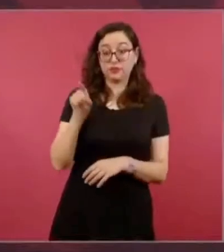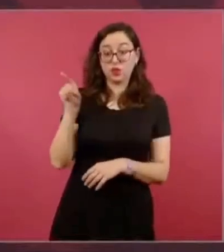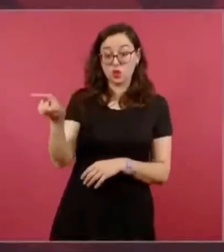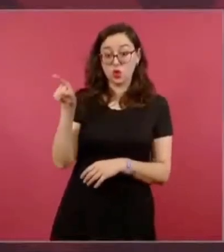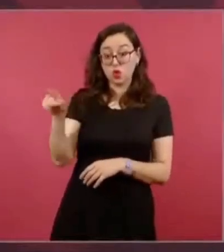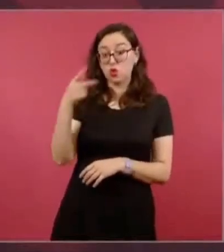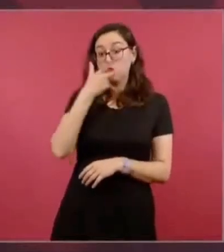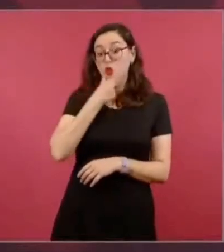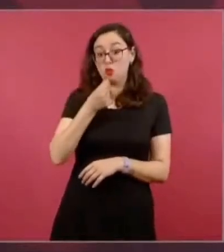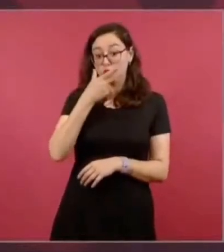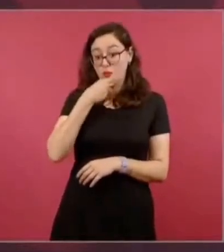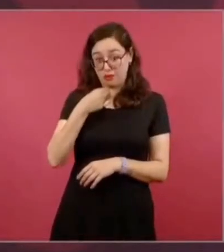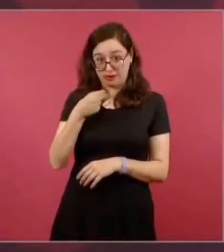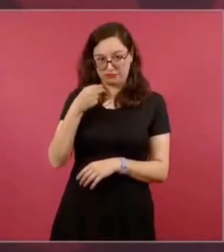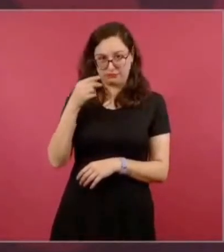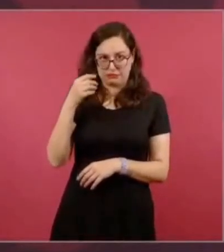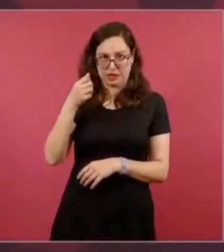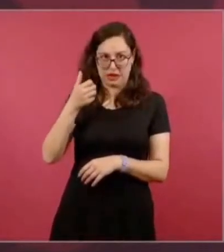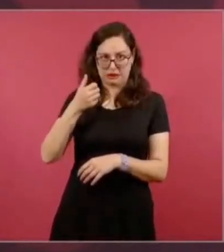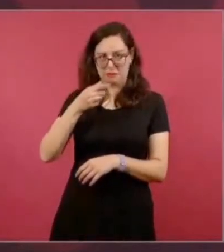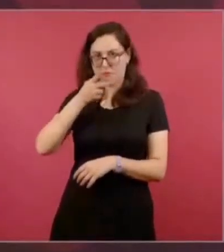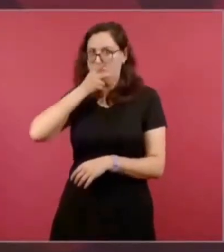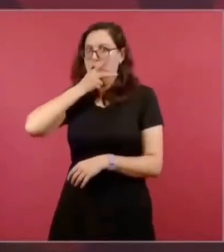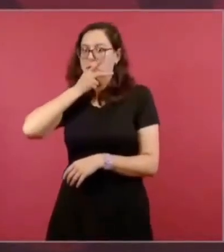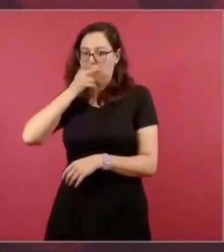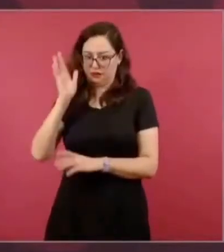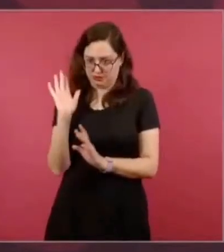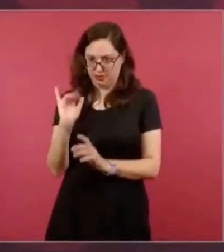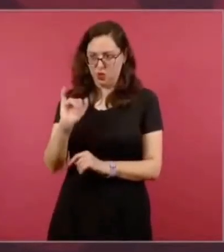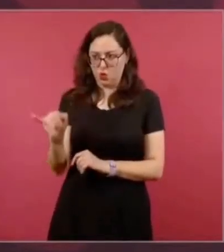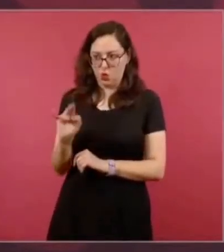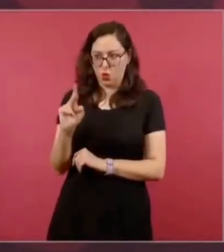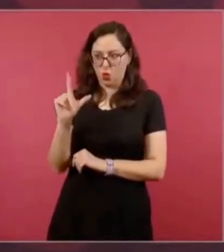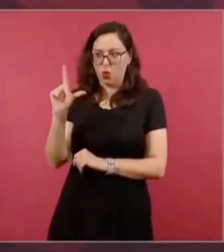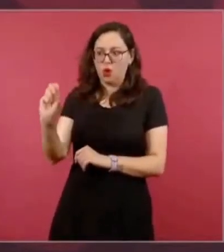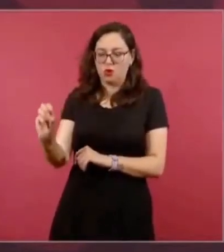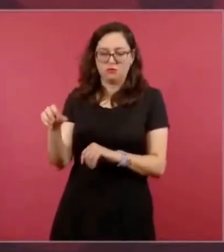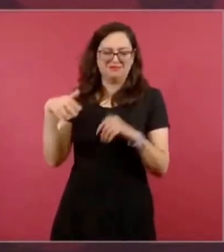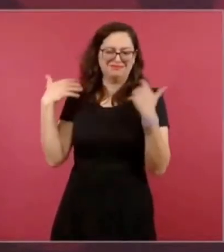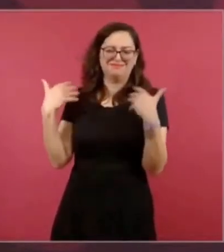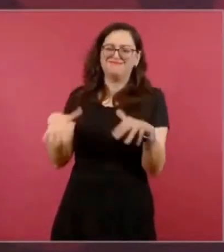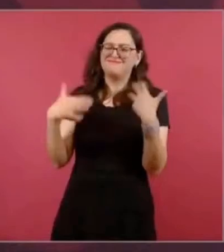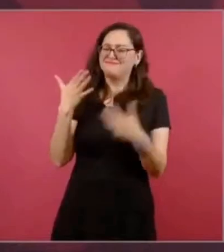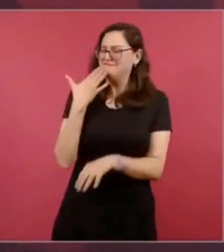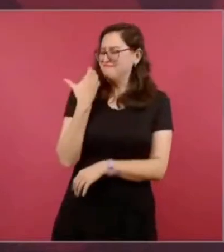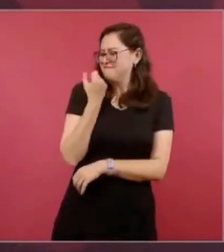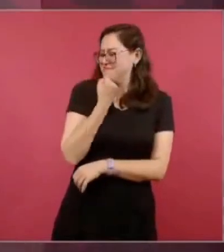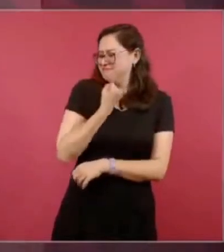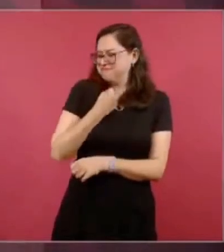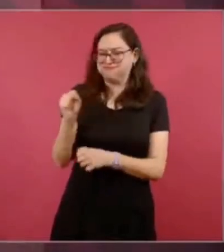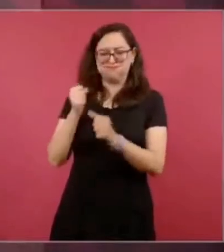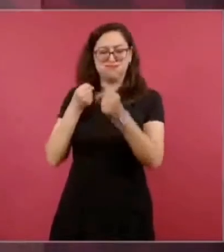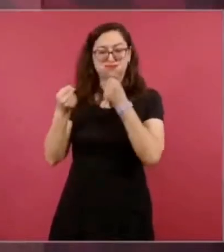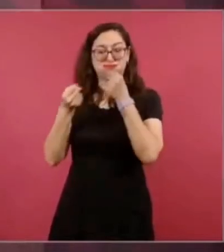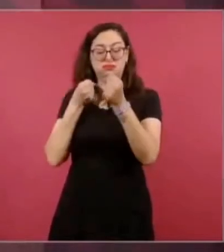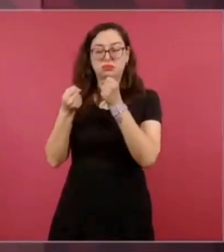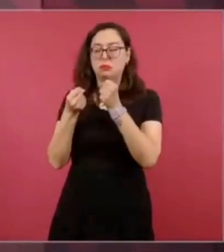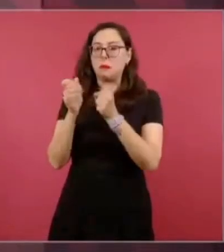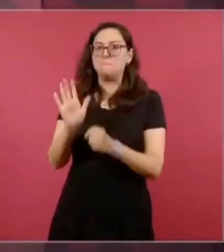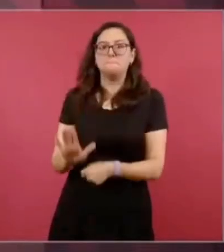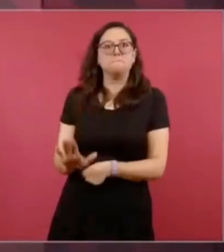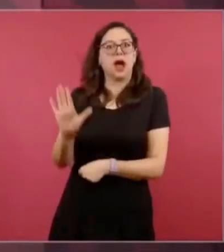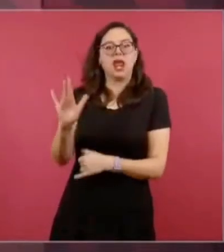Francisco Zarco del siglo XX. Y lo conocí, era una